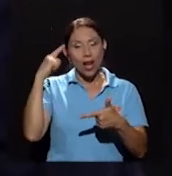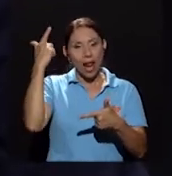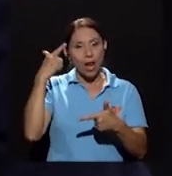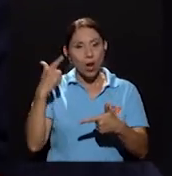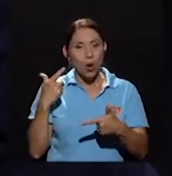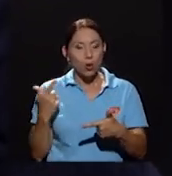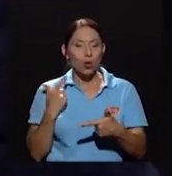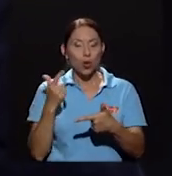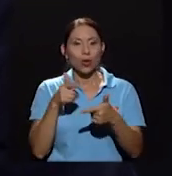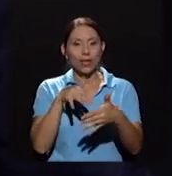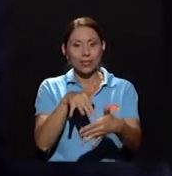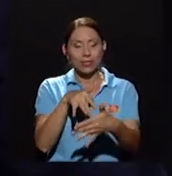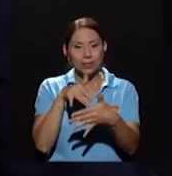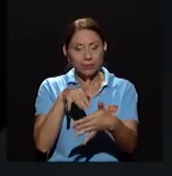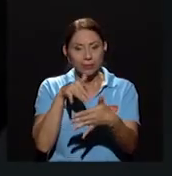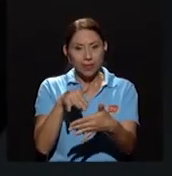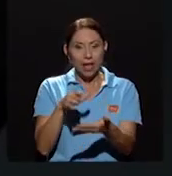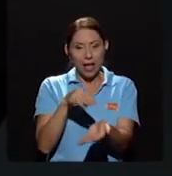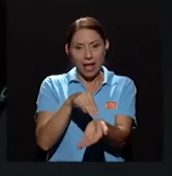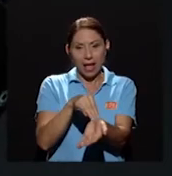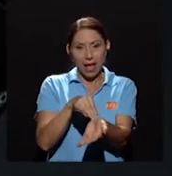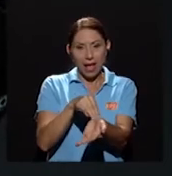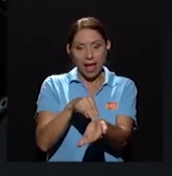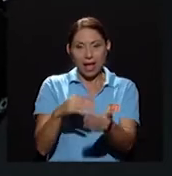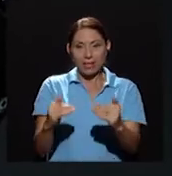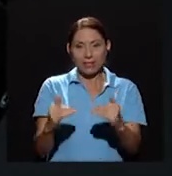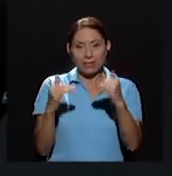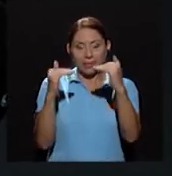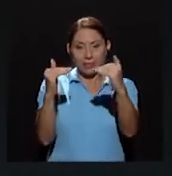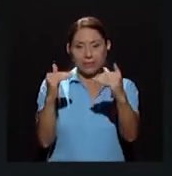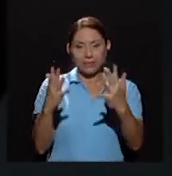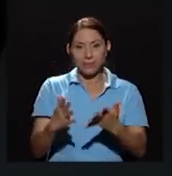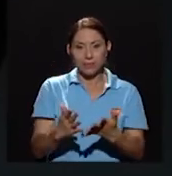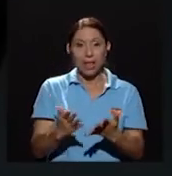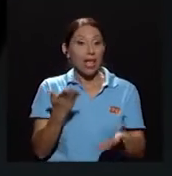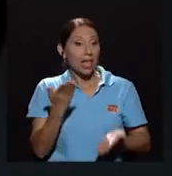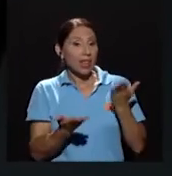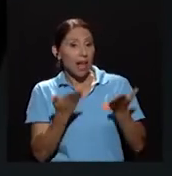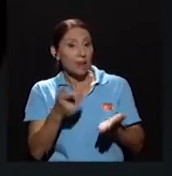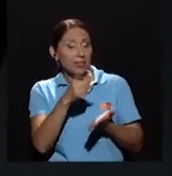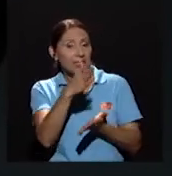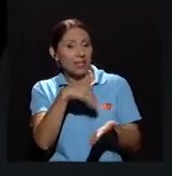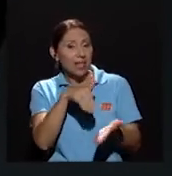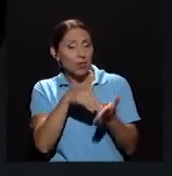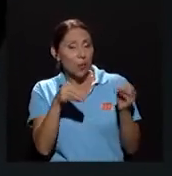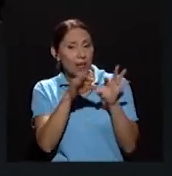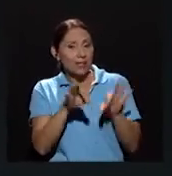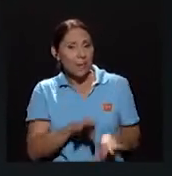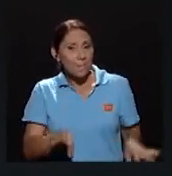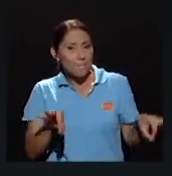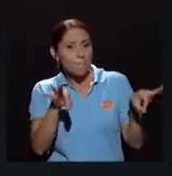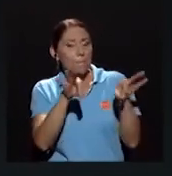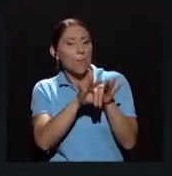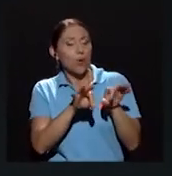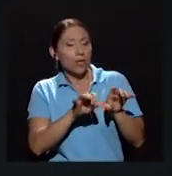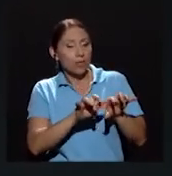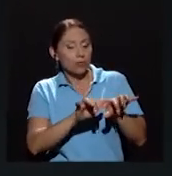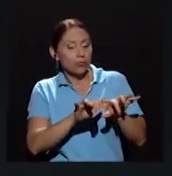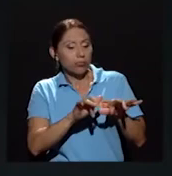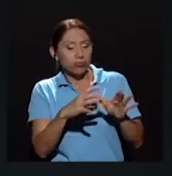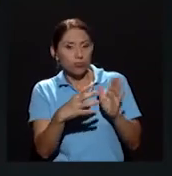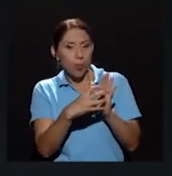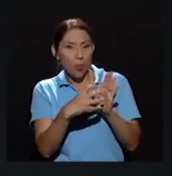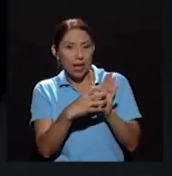que tal vez es el centro más importante por lo menos en publicaciones en el